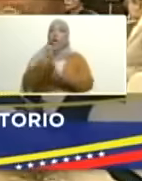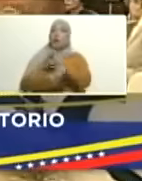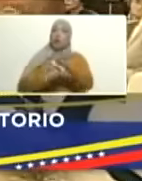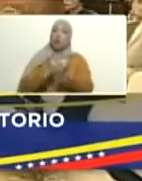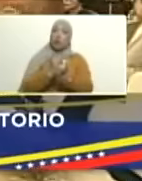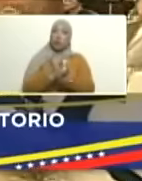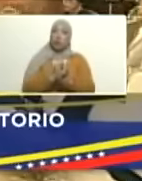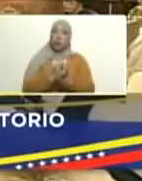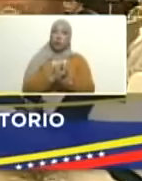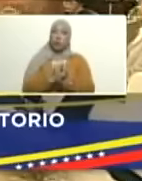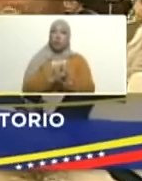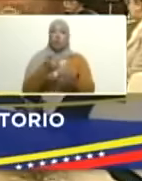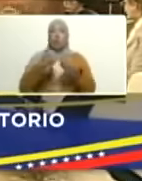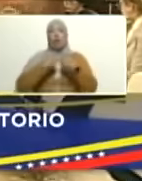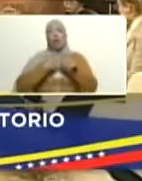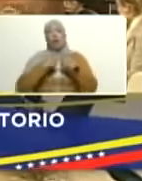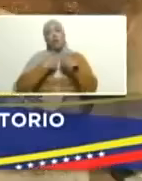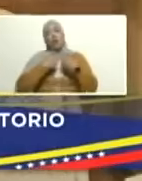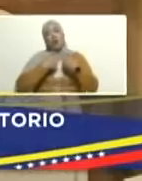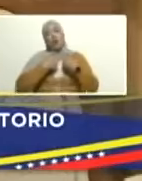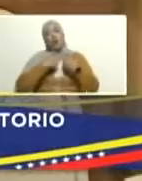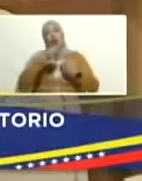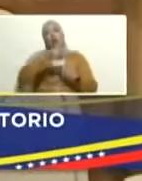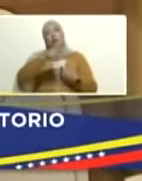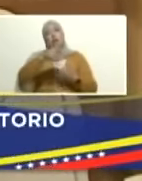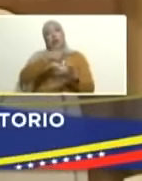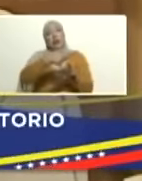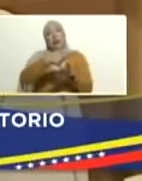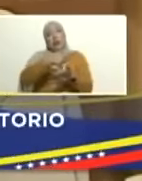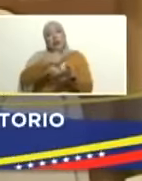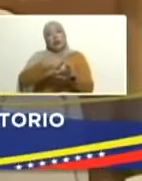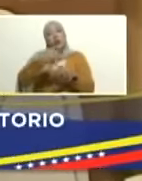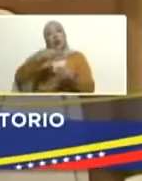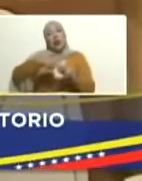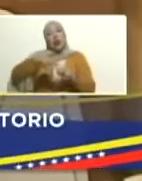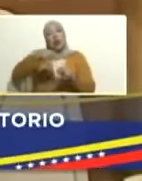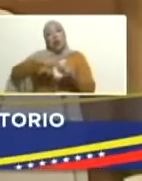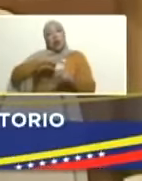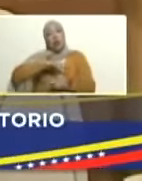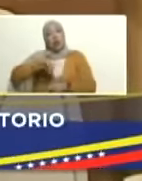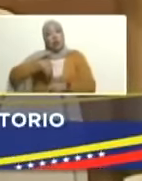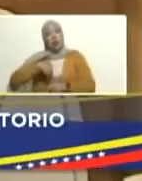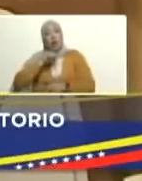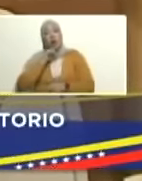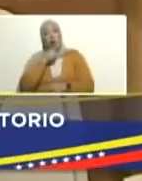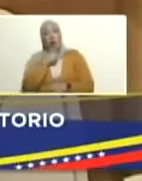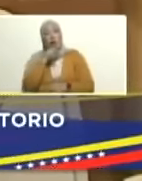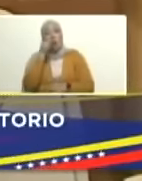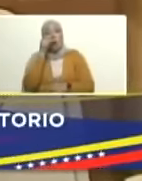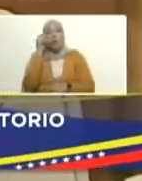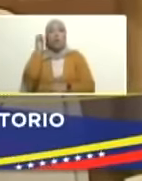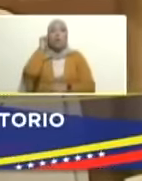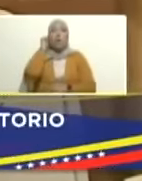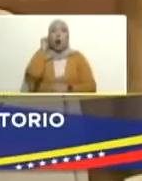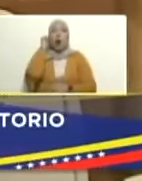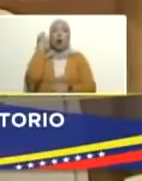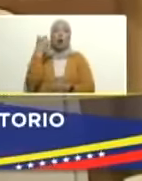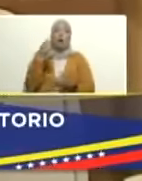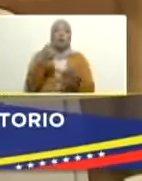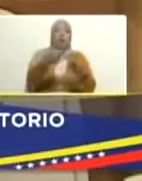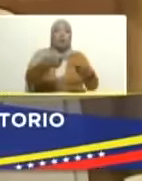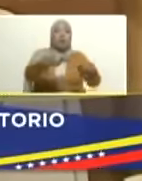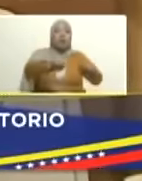internacional, que afectan a los más vulnerables, a nuestras niñas, a nuestros niños, a nuestros adultos mayores, pues sean levantadas